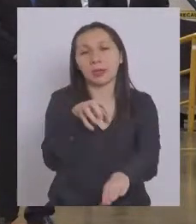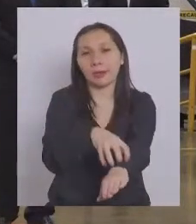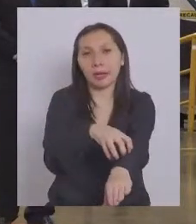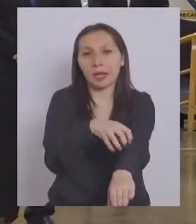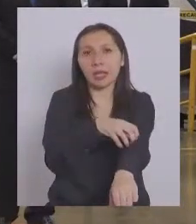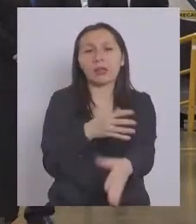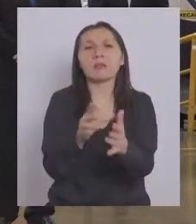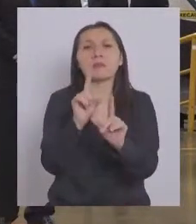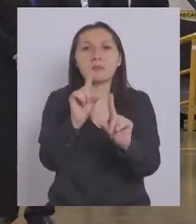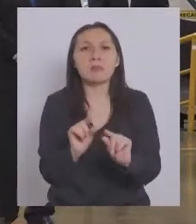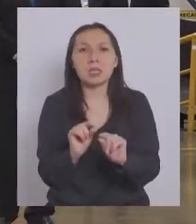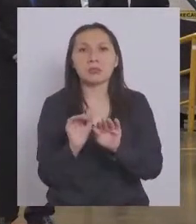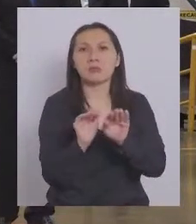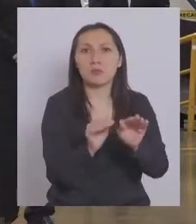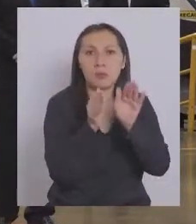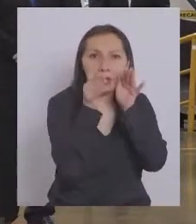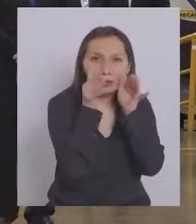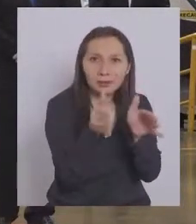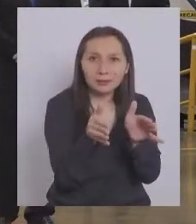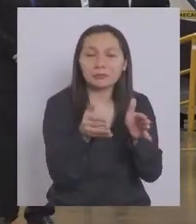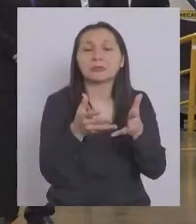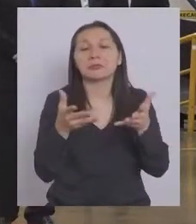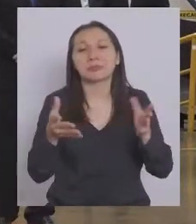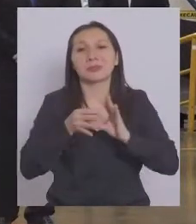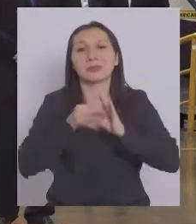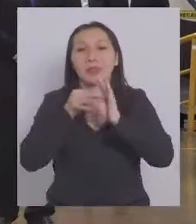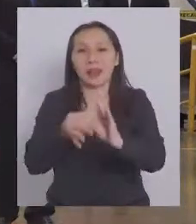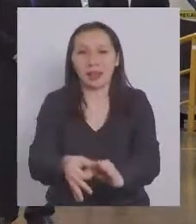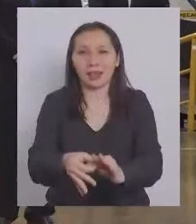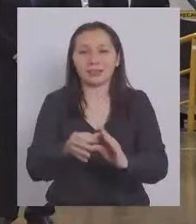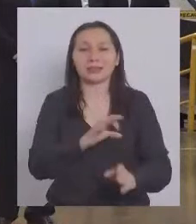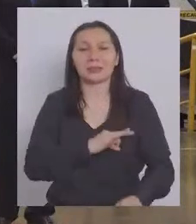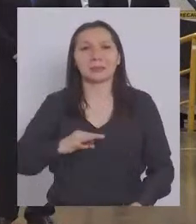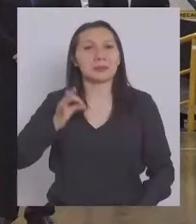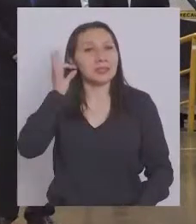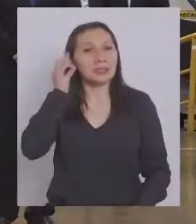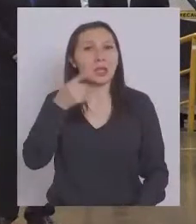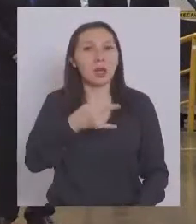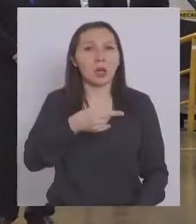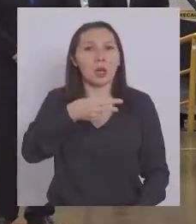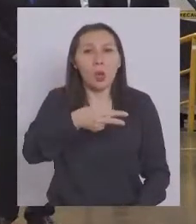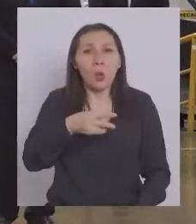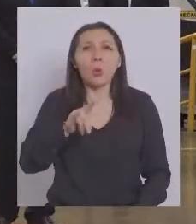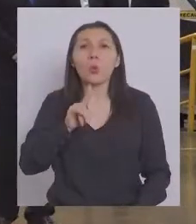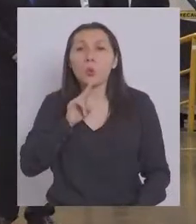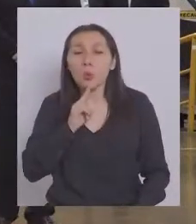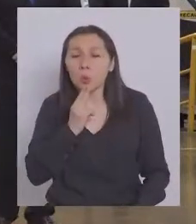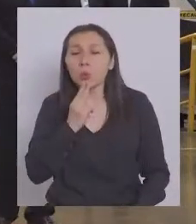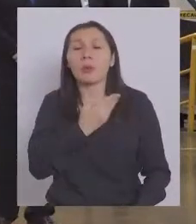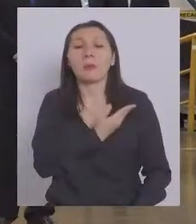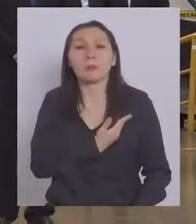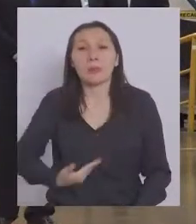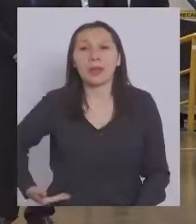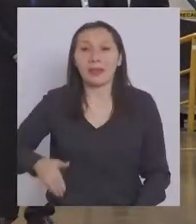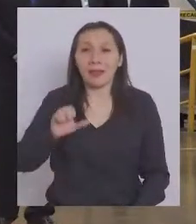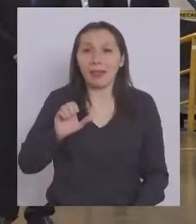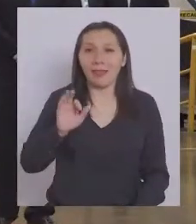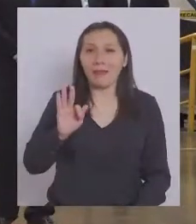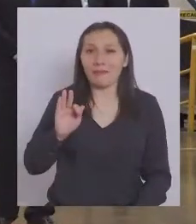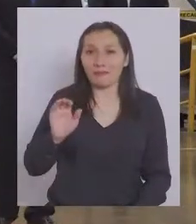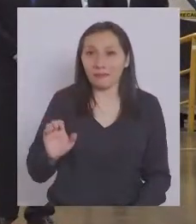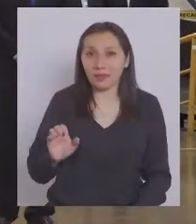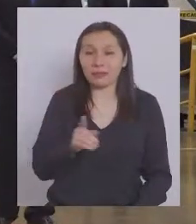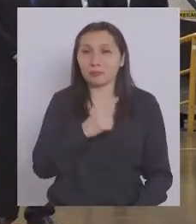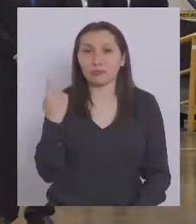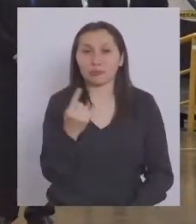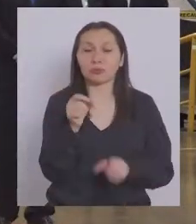están más desprotegidas. Así que agradecer a la ministra, al presidente de EFE, ¿no es cierto?, y a todos quienes han